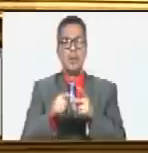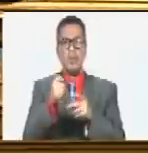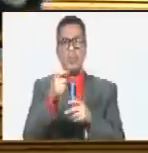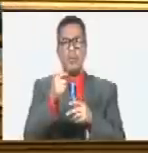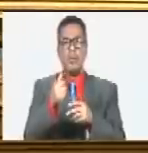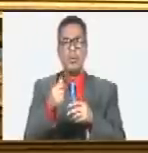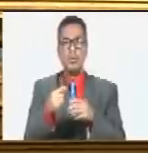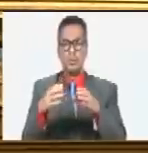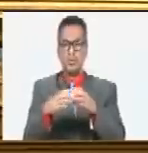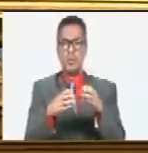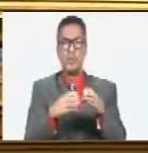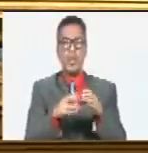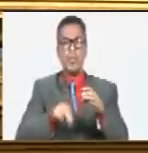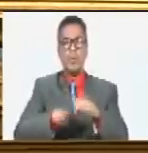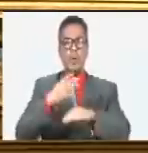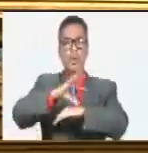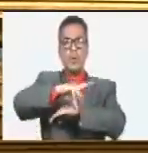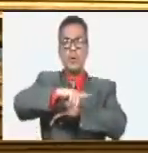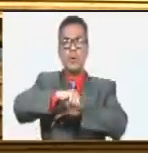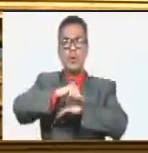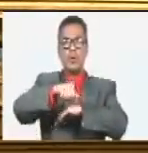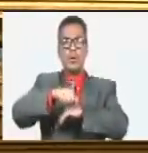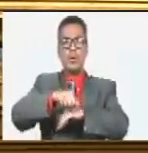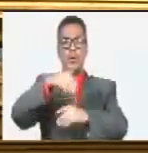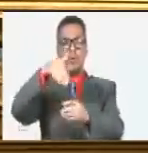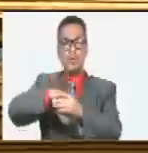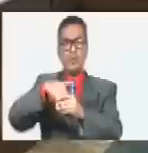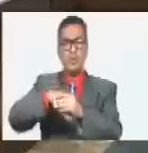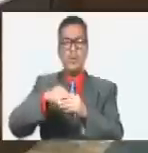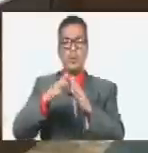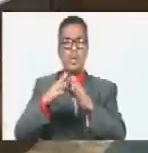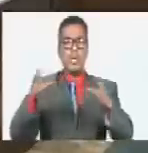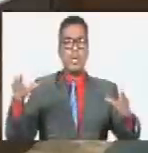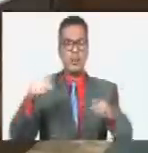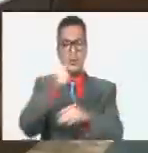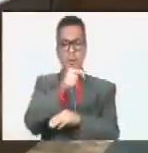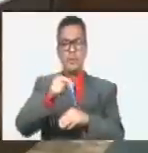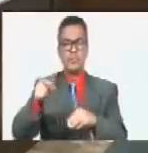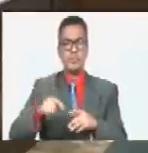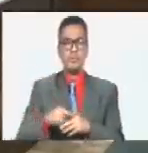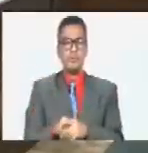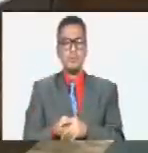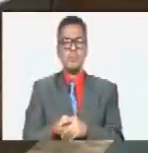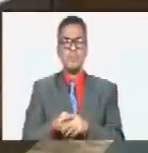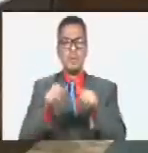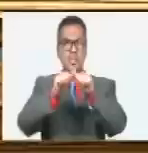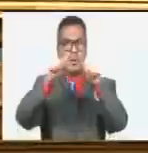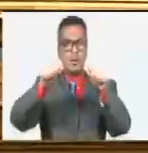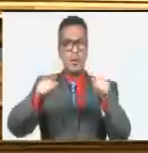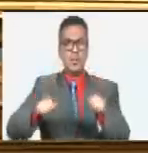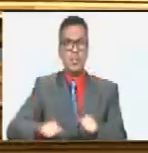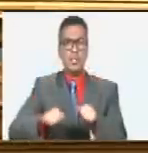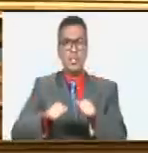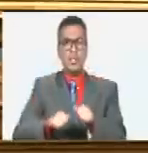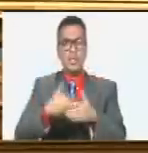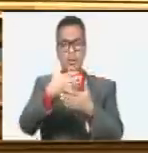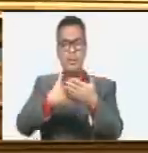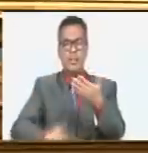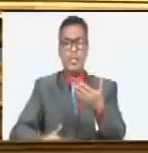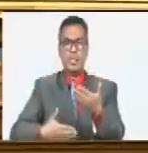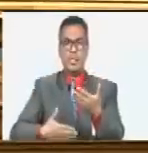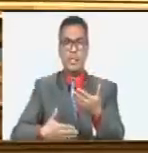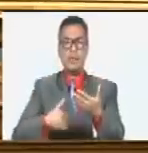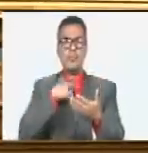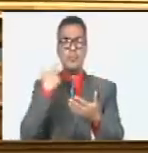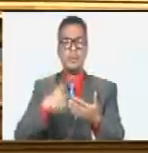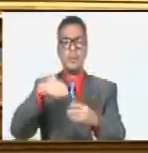para robarle el voto a las grandes mayorías, el sistema del acta matavotos. Yo siempre lo